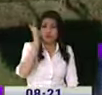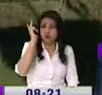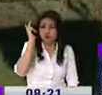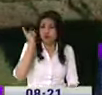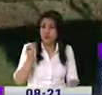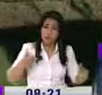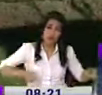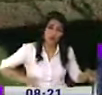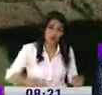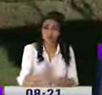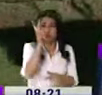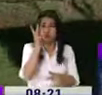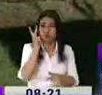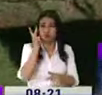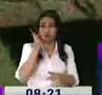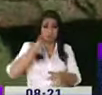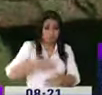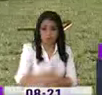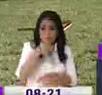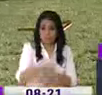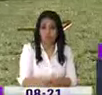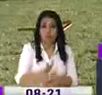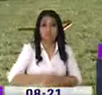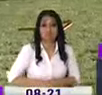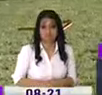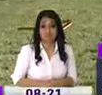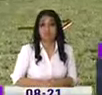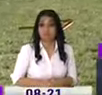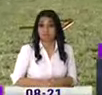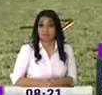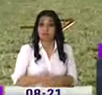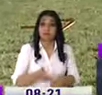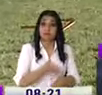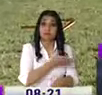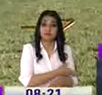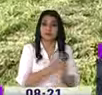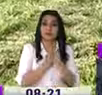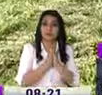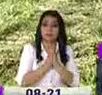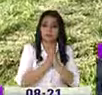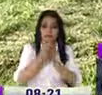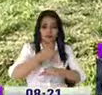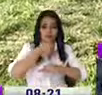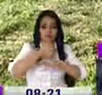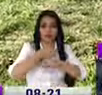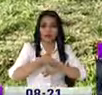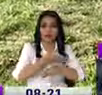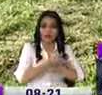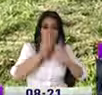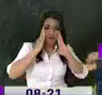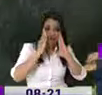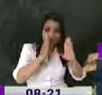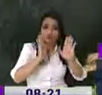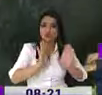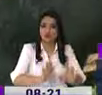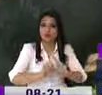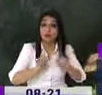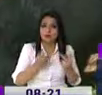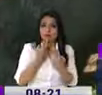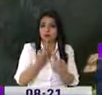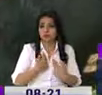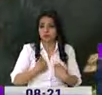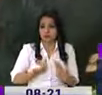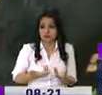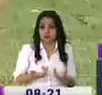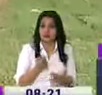y derrapan. Han realizado varios pedidos para que las autoridades atiendan su sector sin obtener una respuesta, por